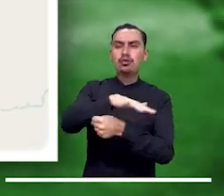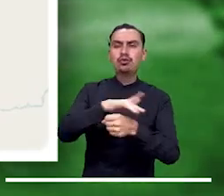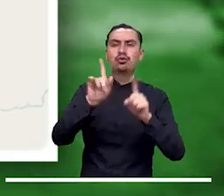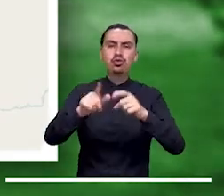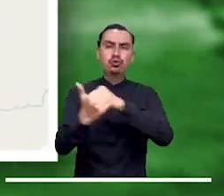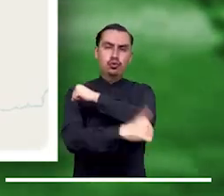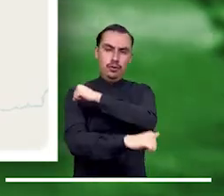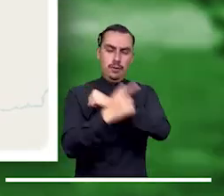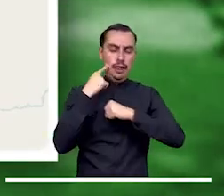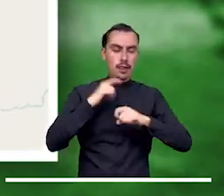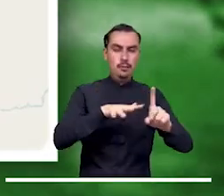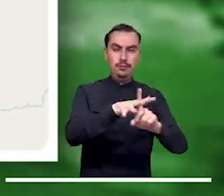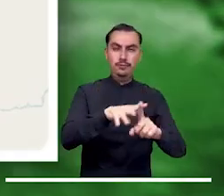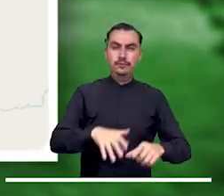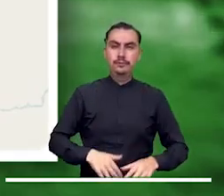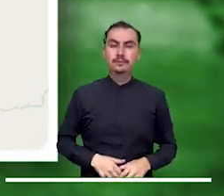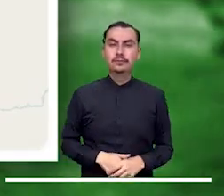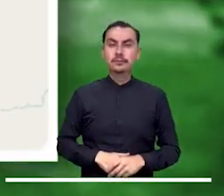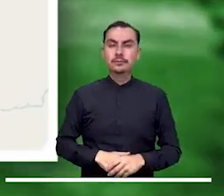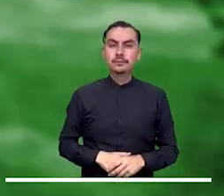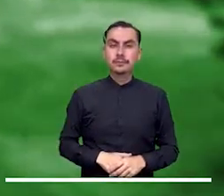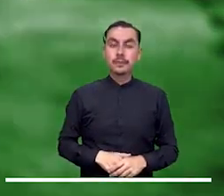país.